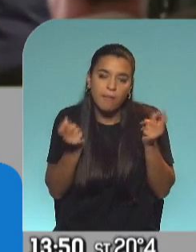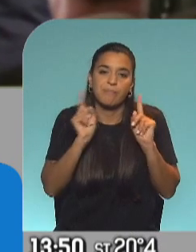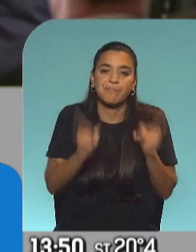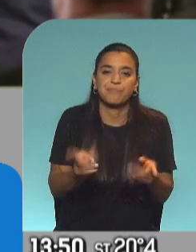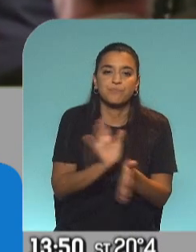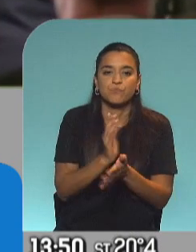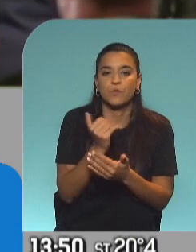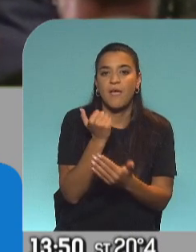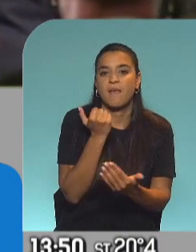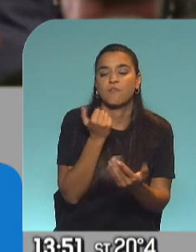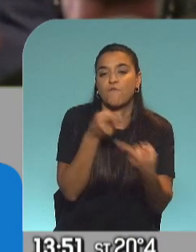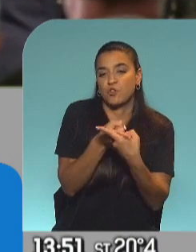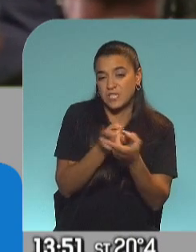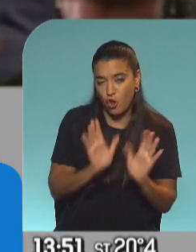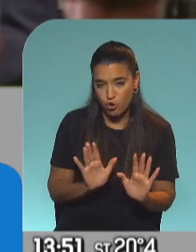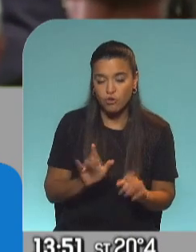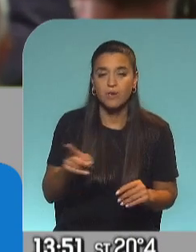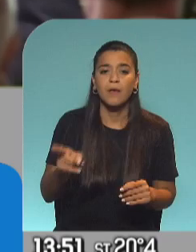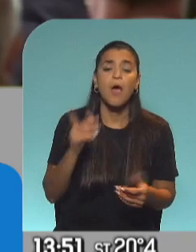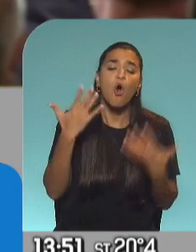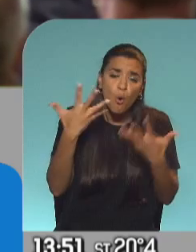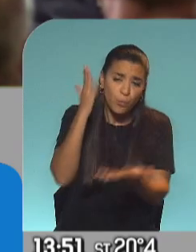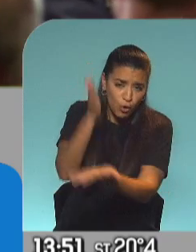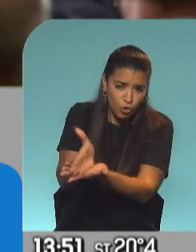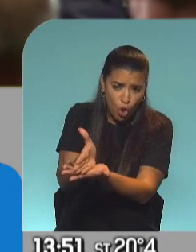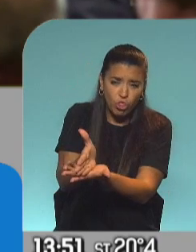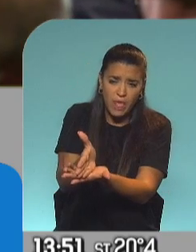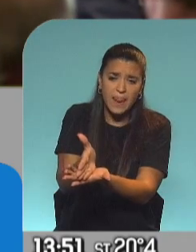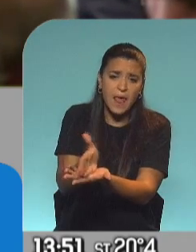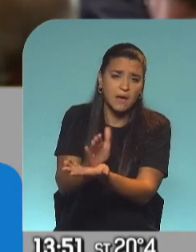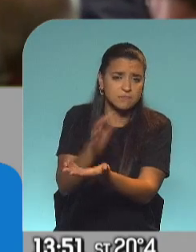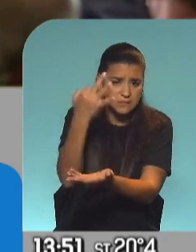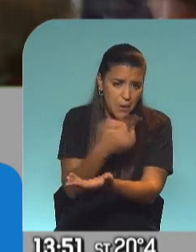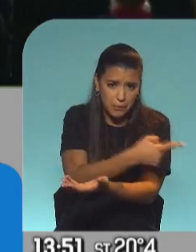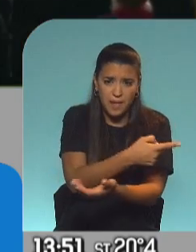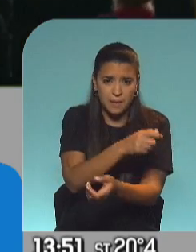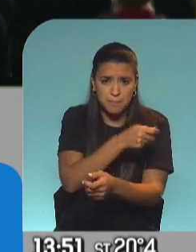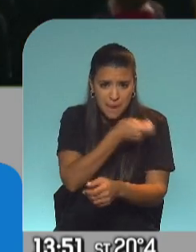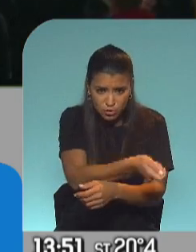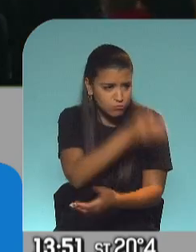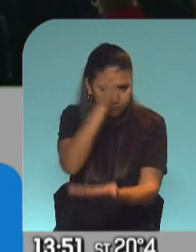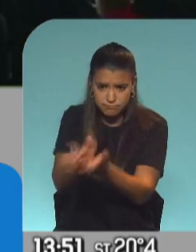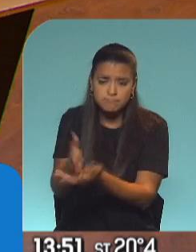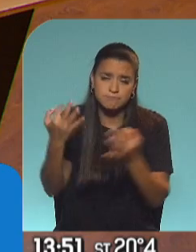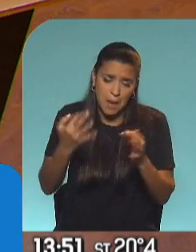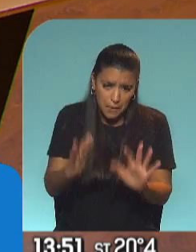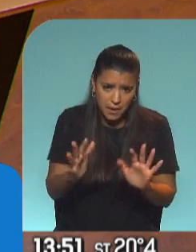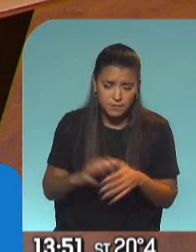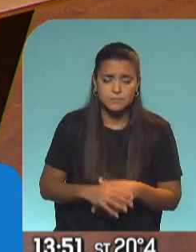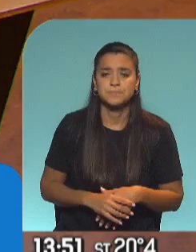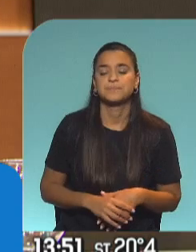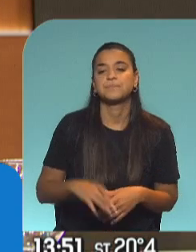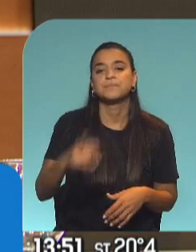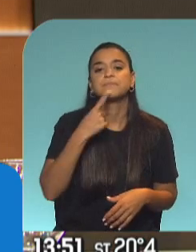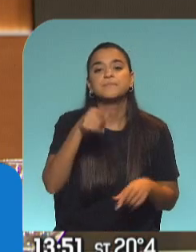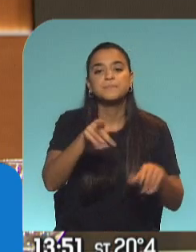su confrontación. Digo, más allá de la condena que obviamente merecen este tipo de atentados. Sí, ahí hay una situación